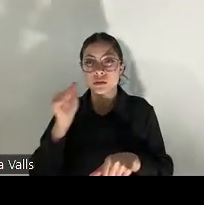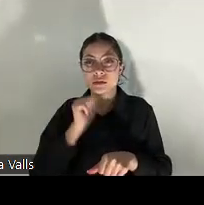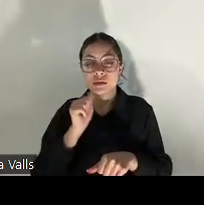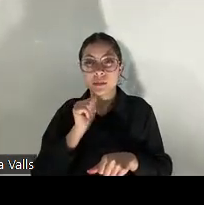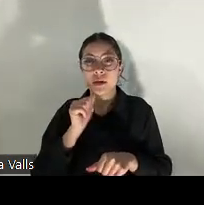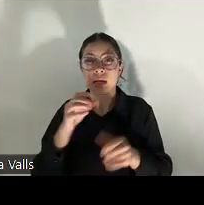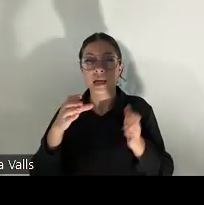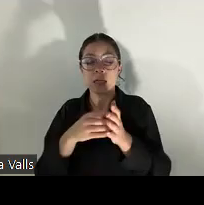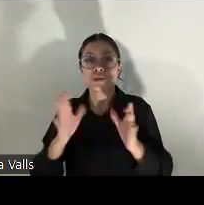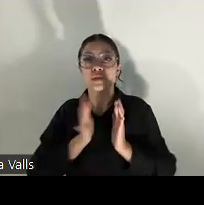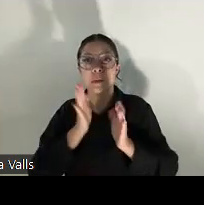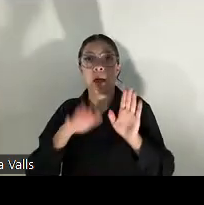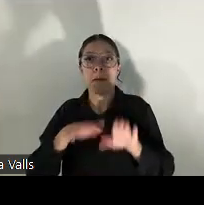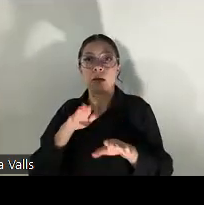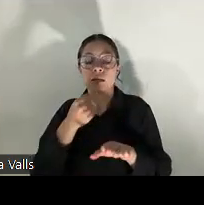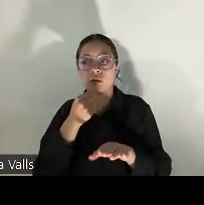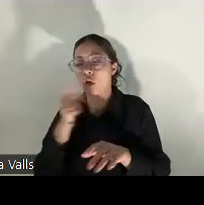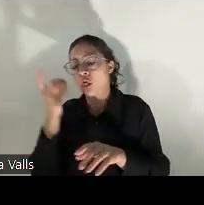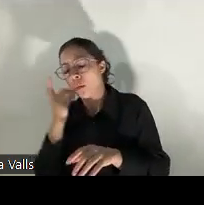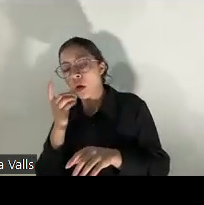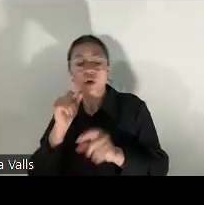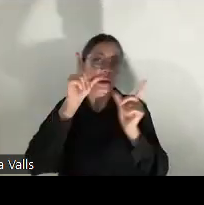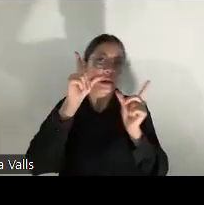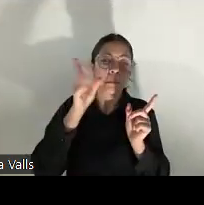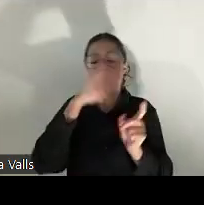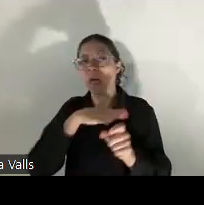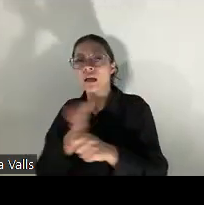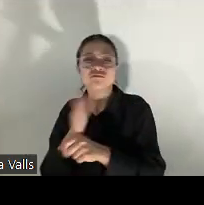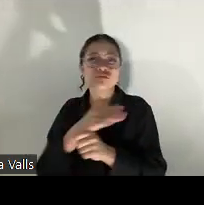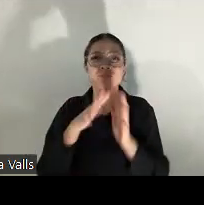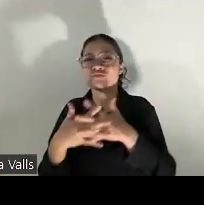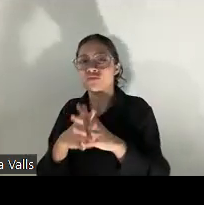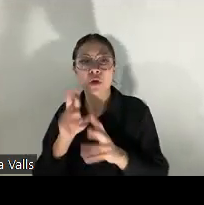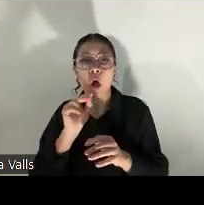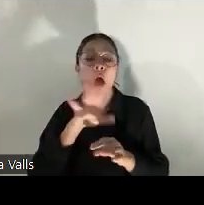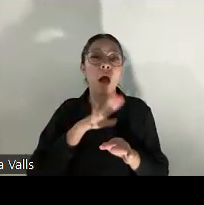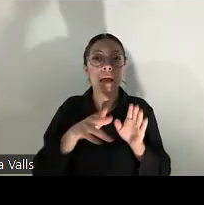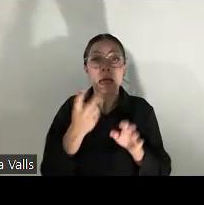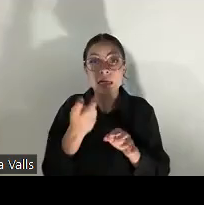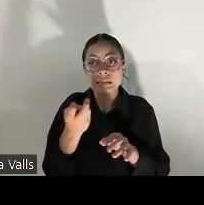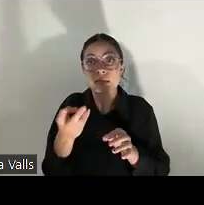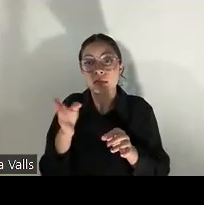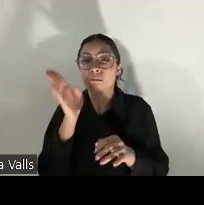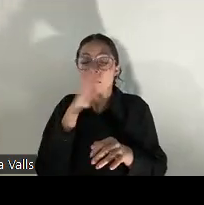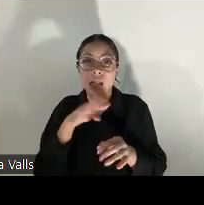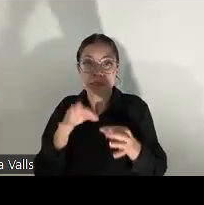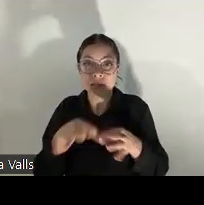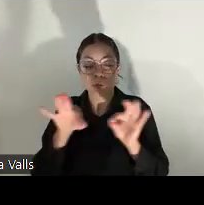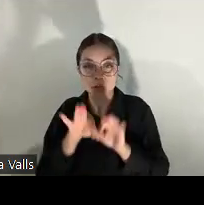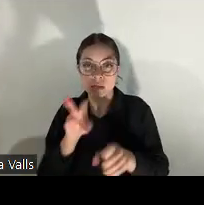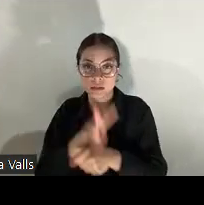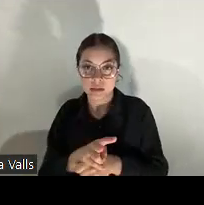caja de sorpresas y no sabemos ni a qué hora van a comer, ni cómo van a comer, ni a qué hora van a dormir. Eso es un signo de alarma. Es muy